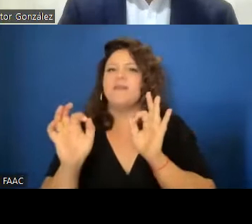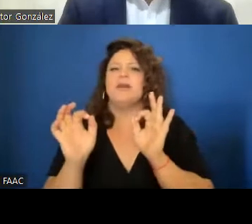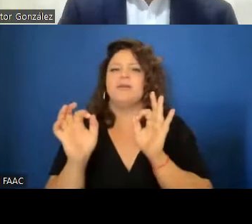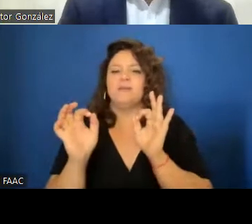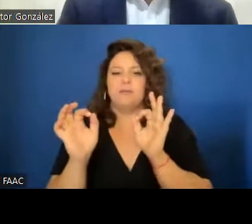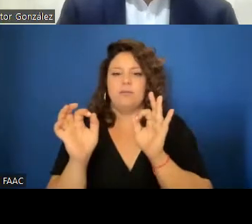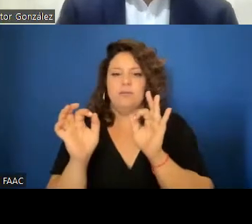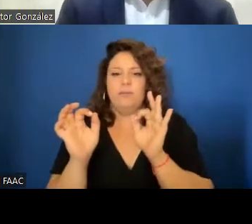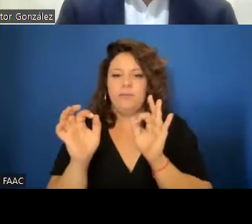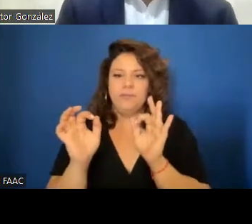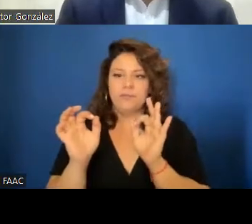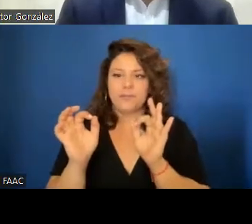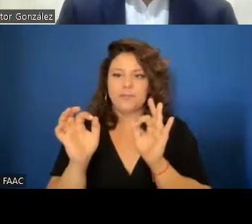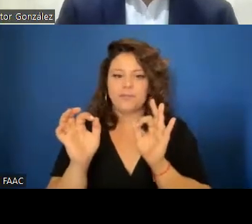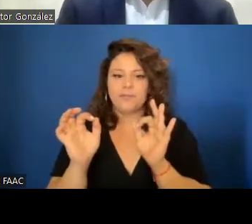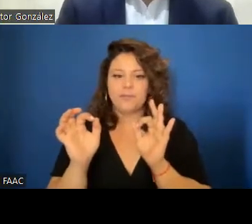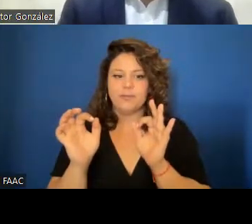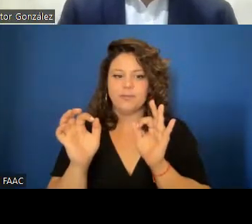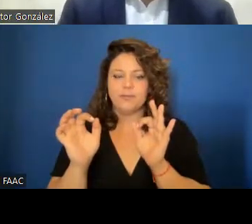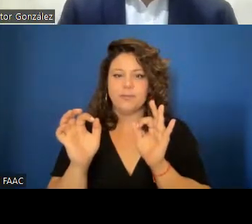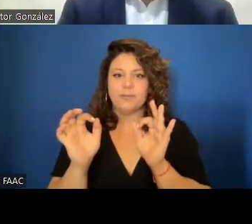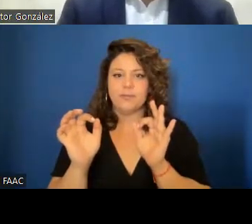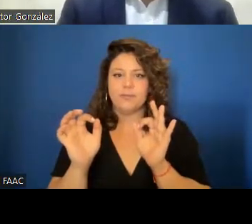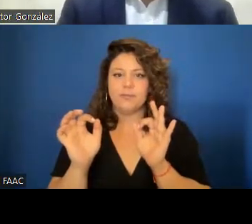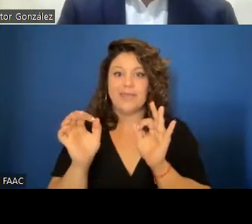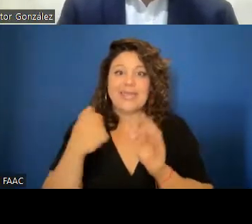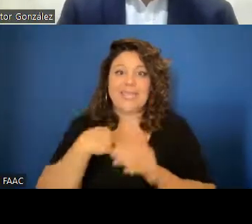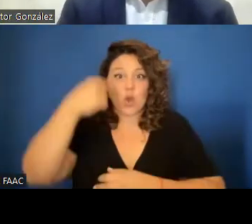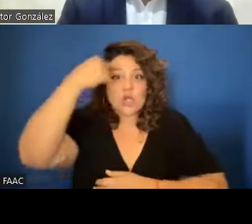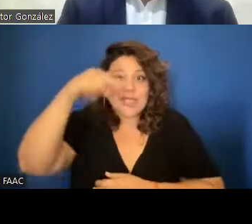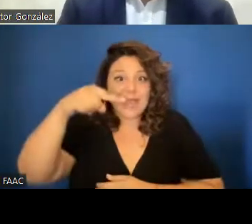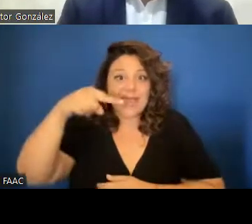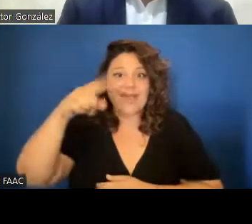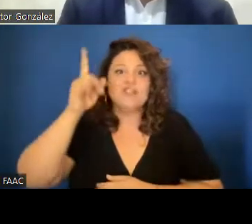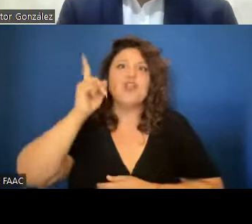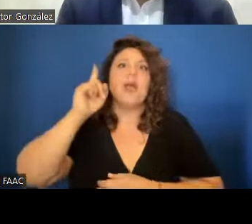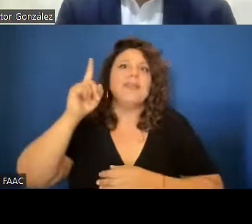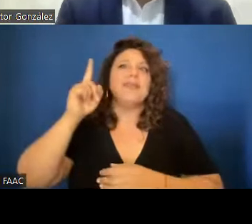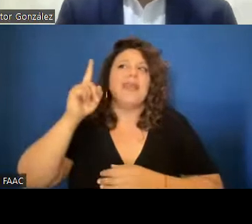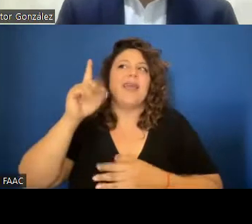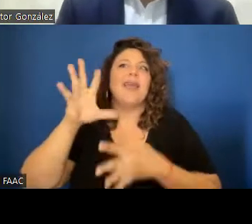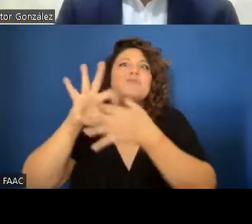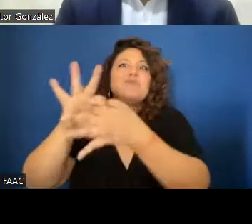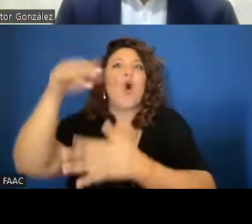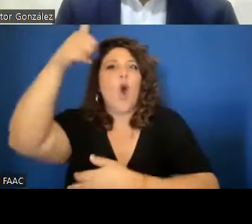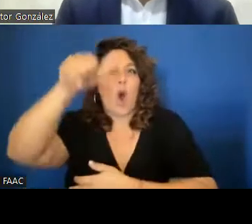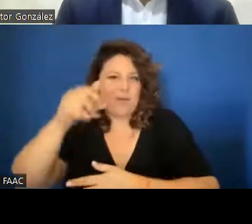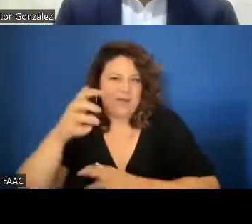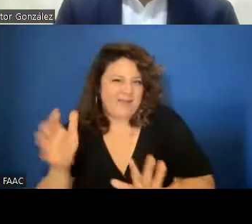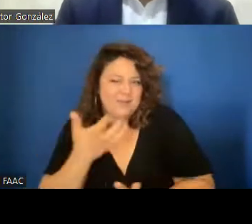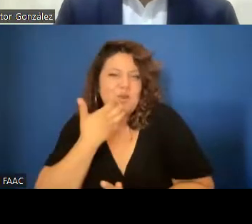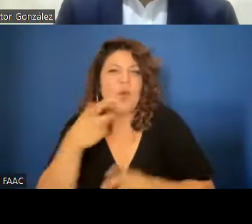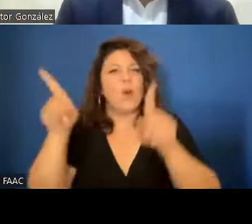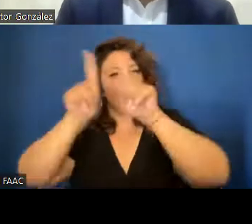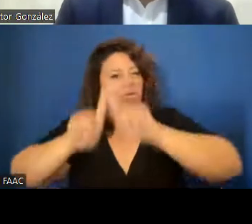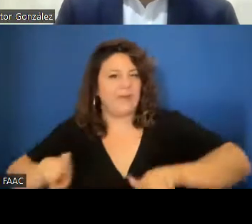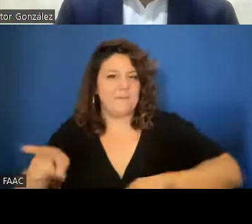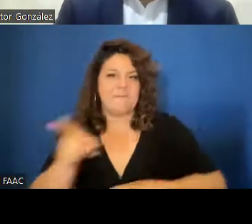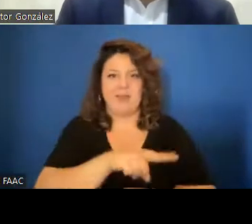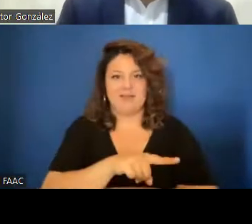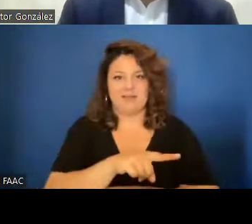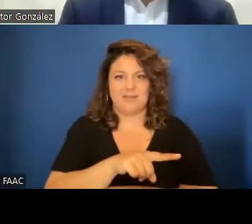¿qué análisis haces de esta ley? Bueno, buenas tardes, Mar. En primer lugar, agradecer a CERNO la invitación en esta charla.